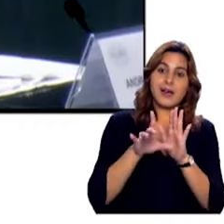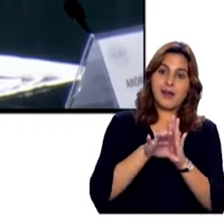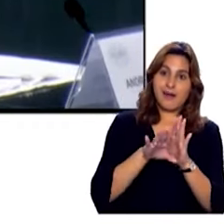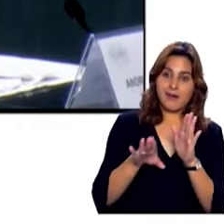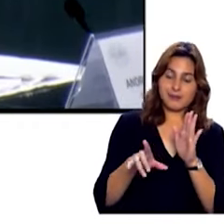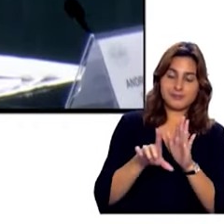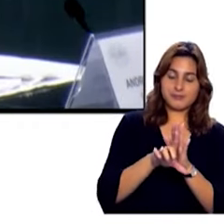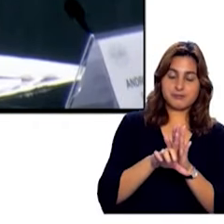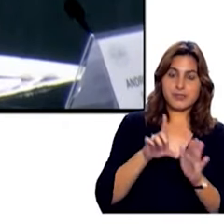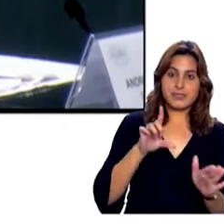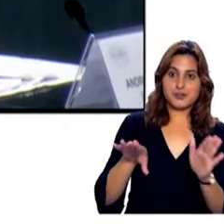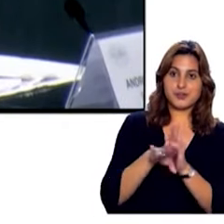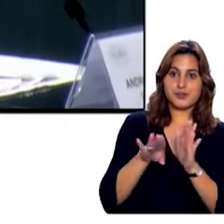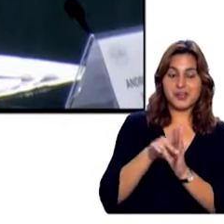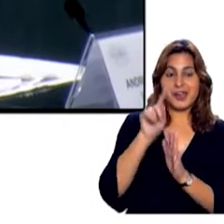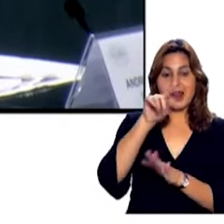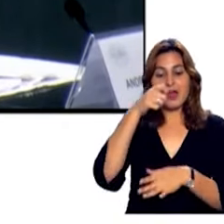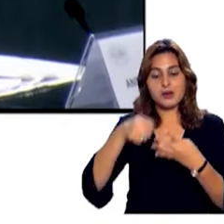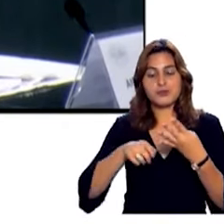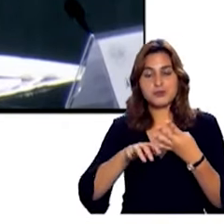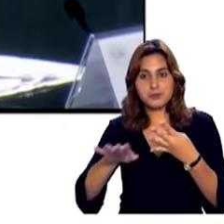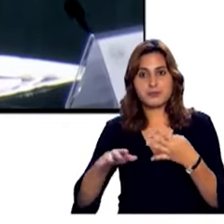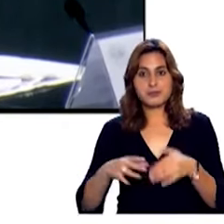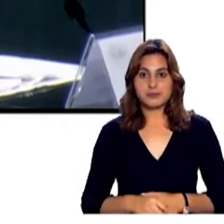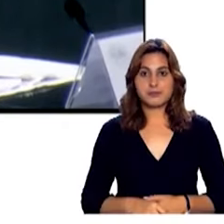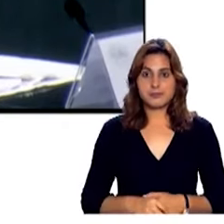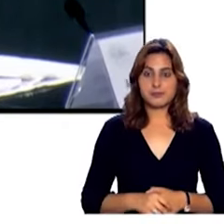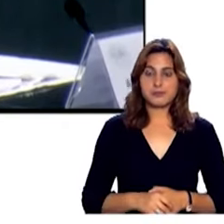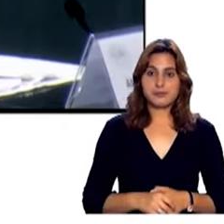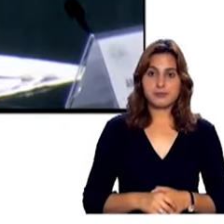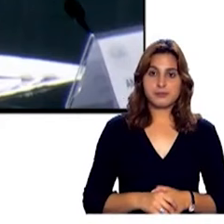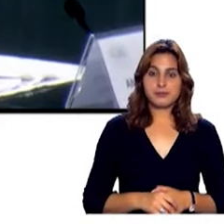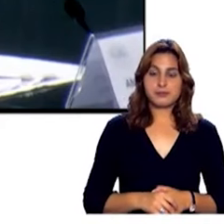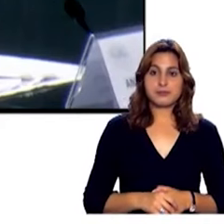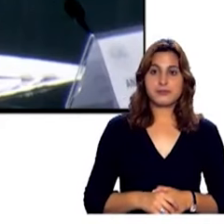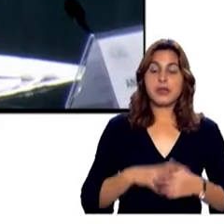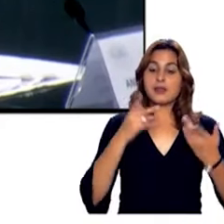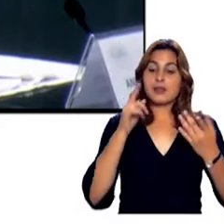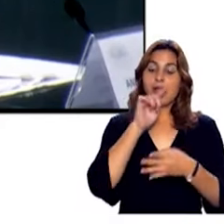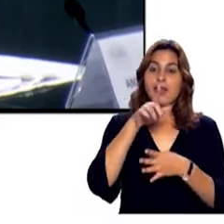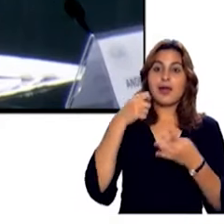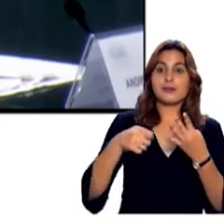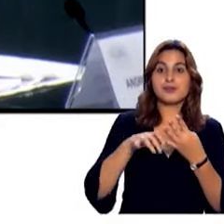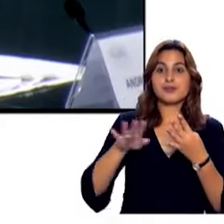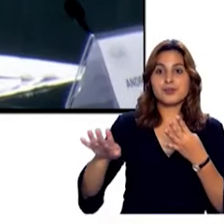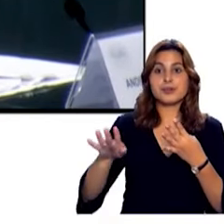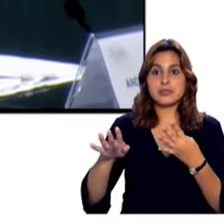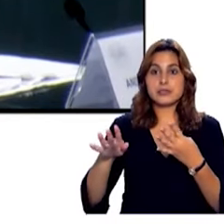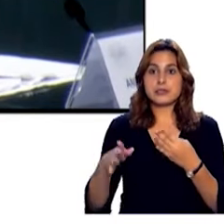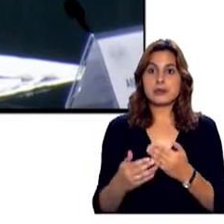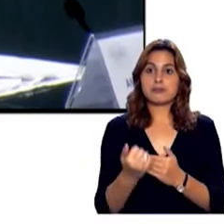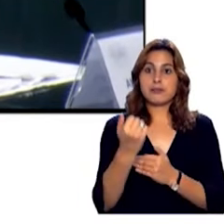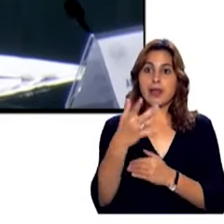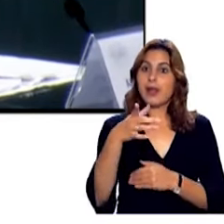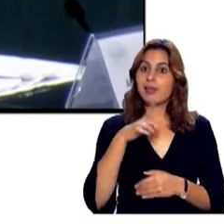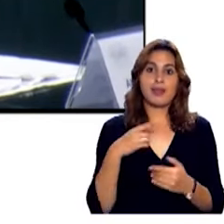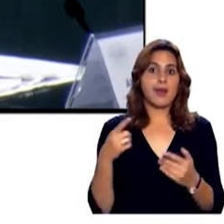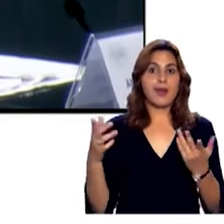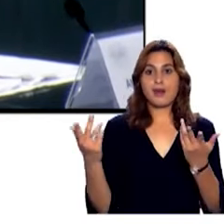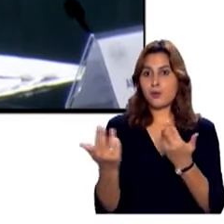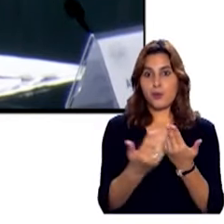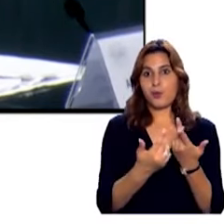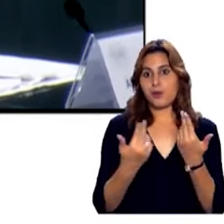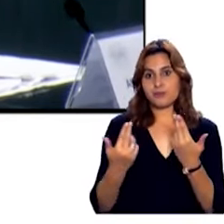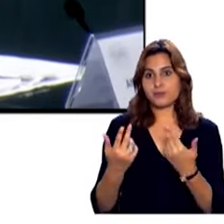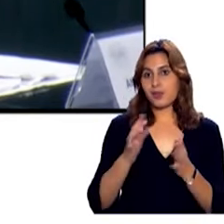Ener jurisic ordinaria es mismo criterio no vamos a resolver ninguna cuestión no haya sido